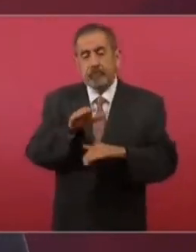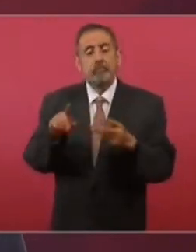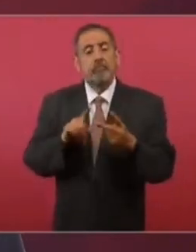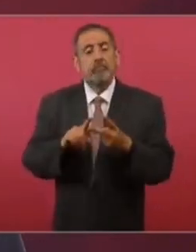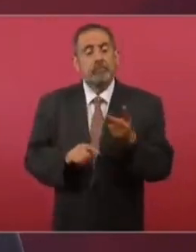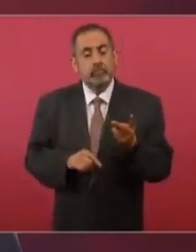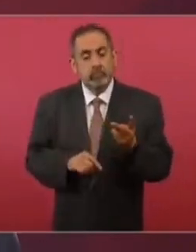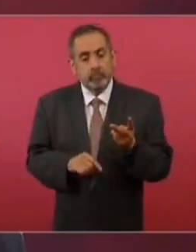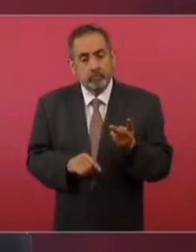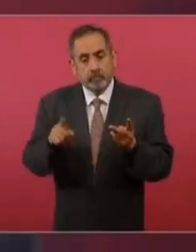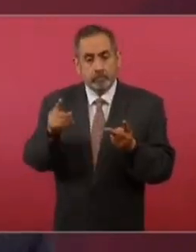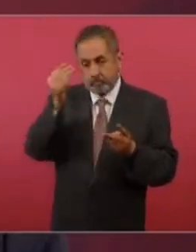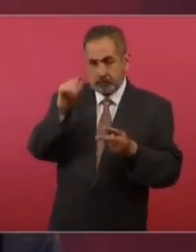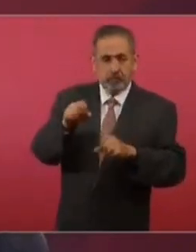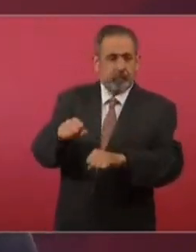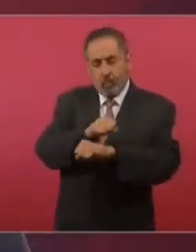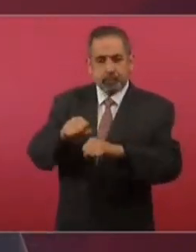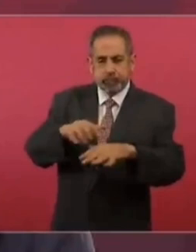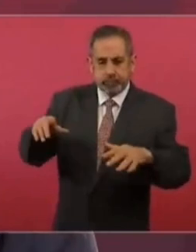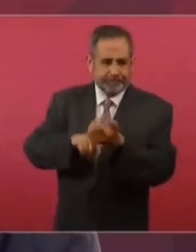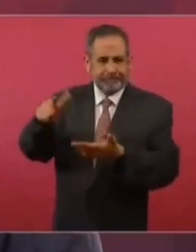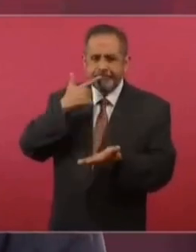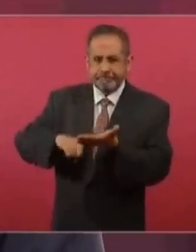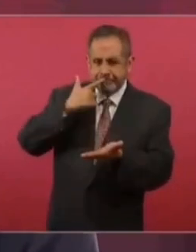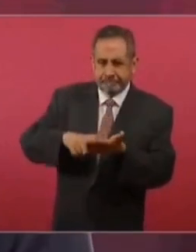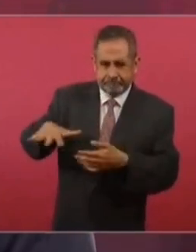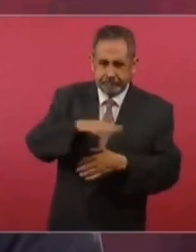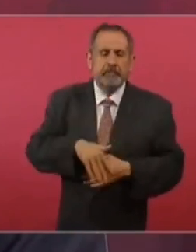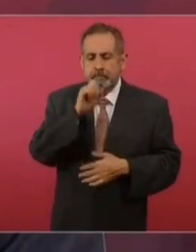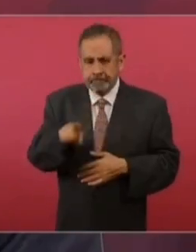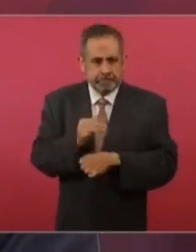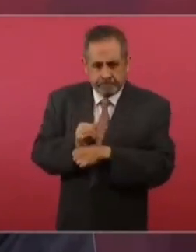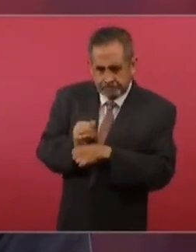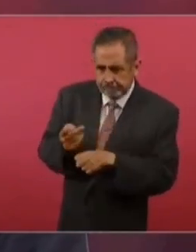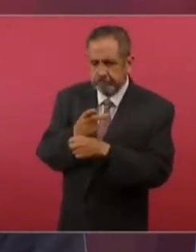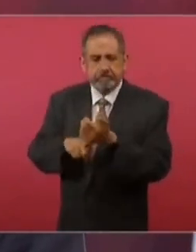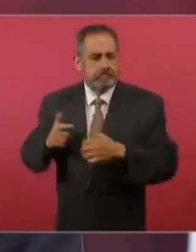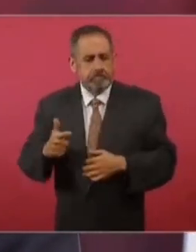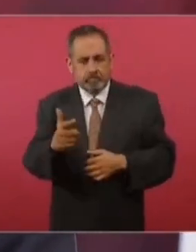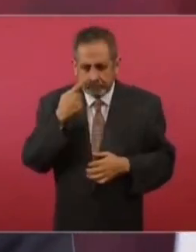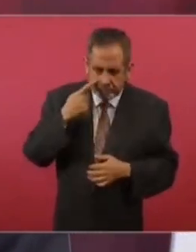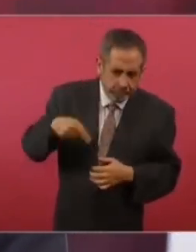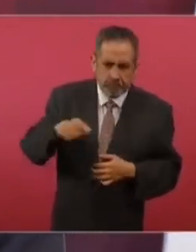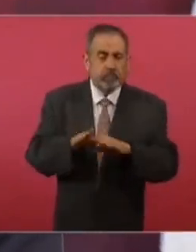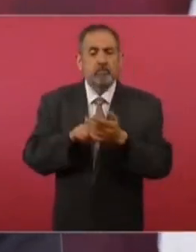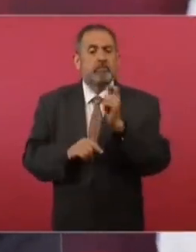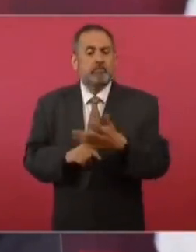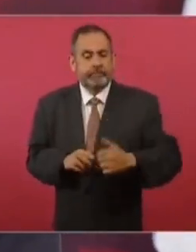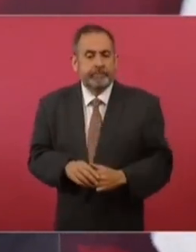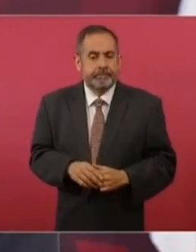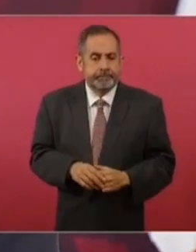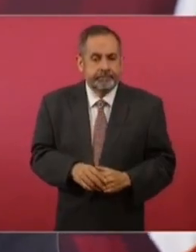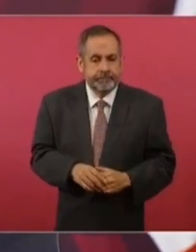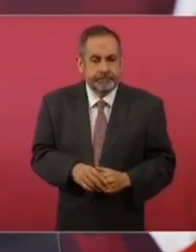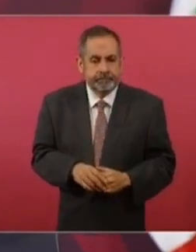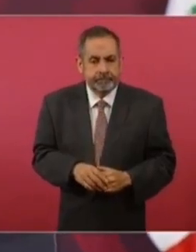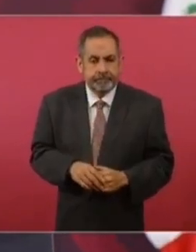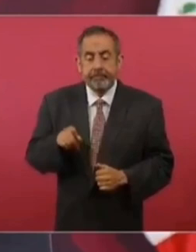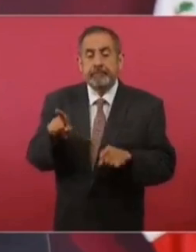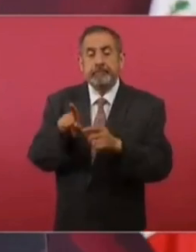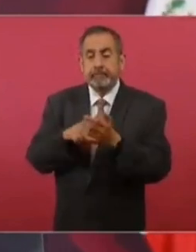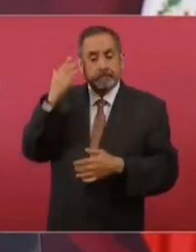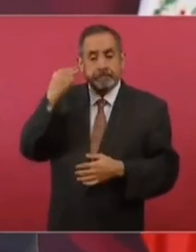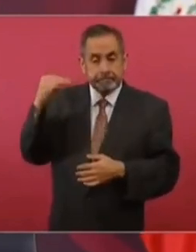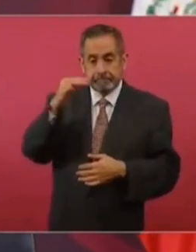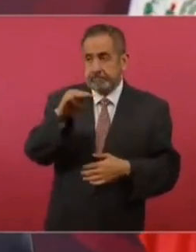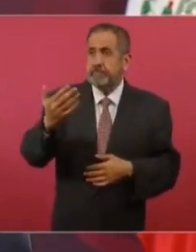de estas bombas, también se está haciendo la investigación en el caso de Guanajuato. Esto mismo se había presentado en